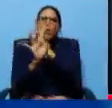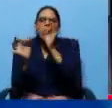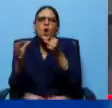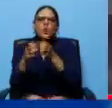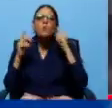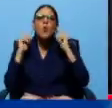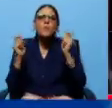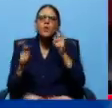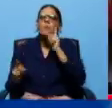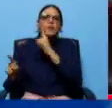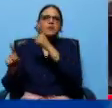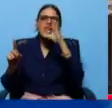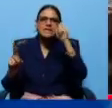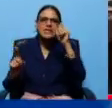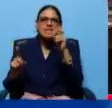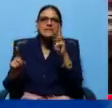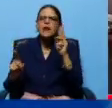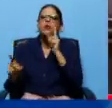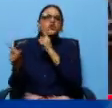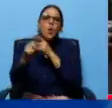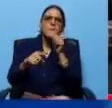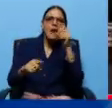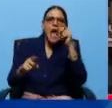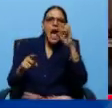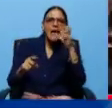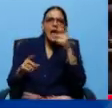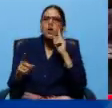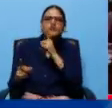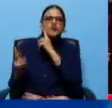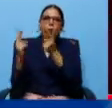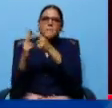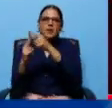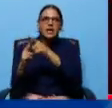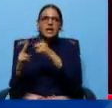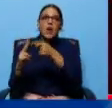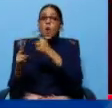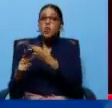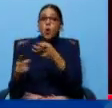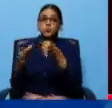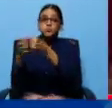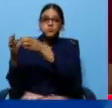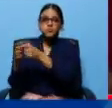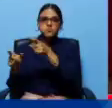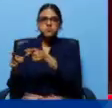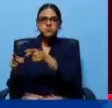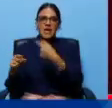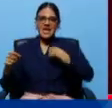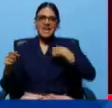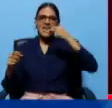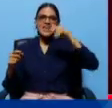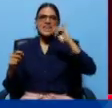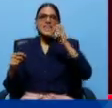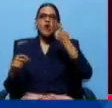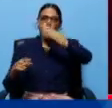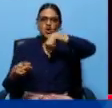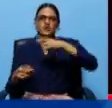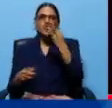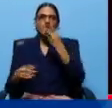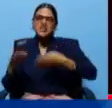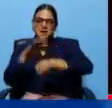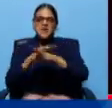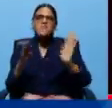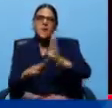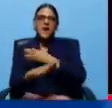llamas tú? César Ramos. ¿Y tú? Ángelo Delgado. César, Ángelo y Nico, el nuevo trío musical.